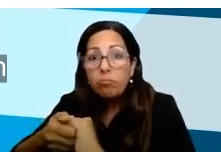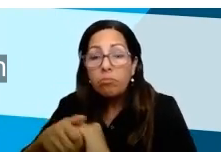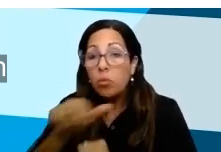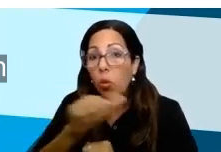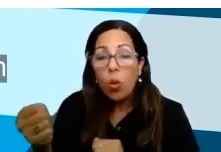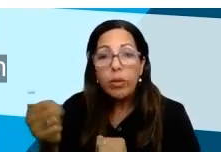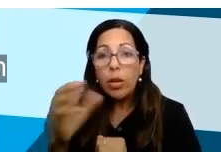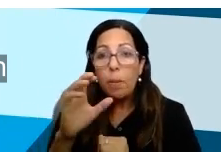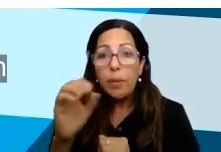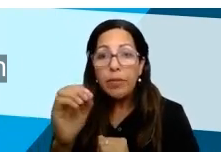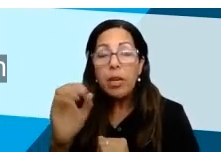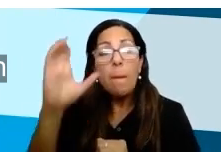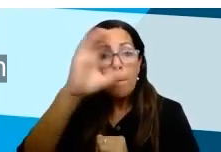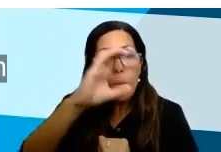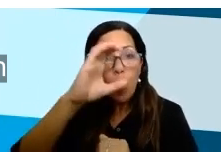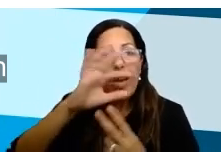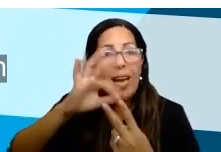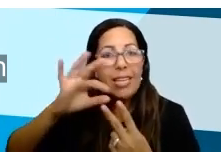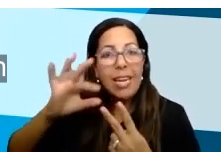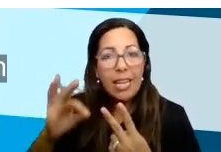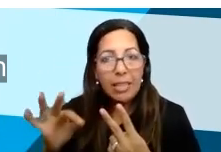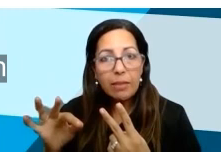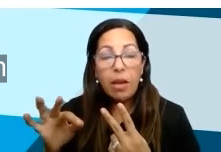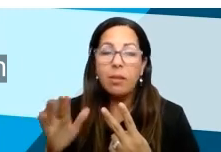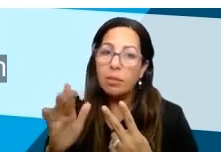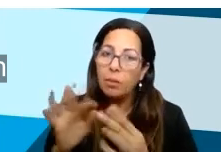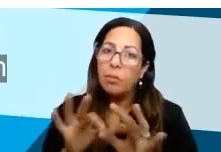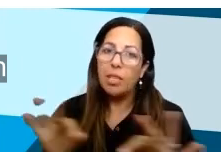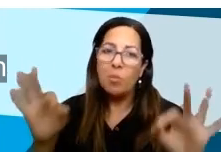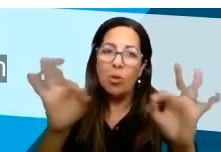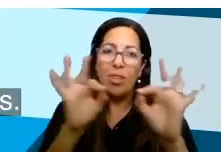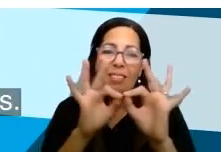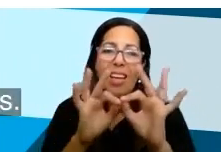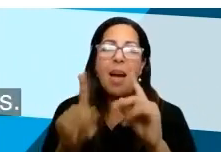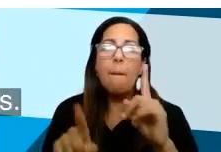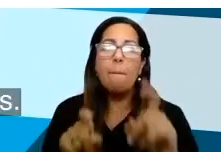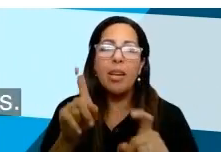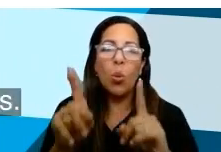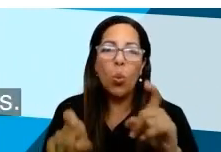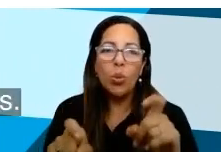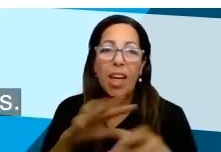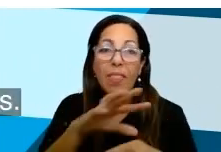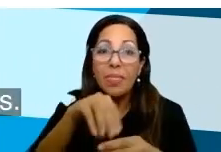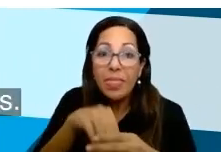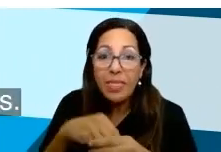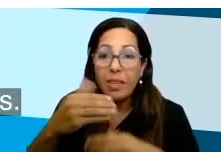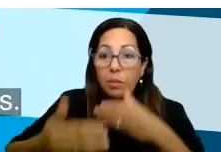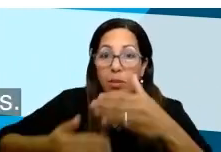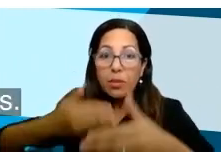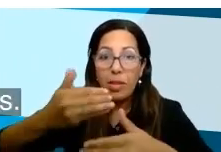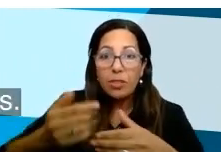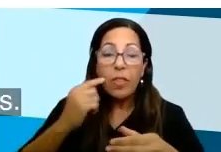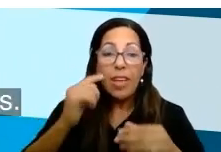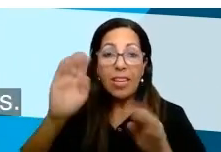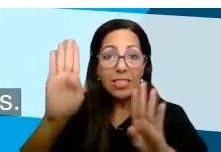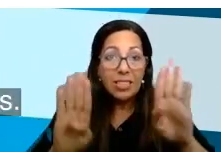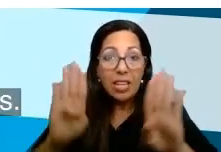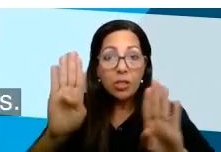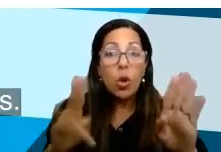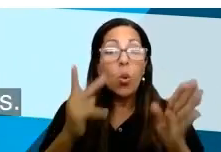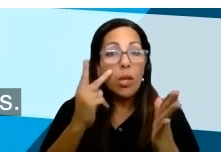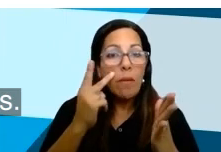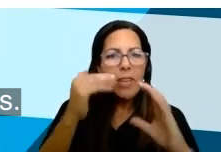busquen alternativas y, obviamente, bien importante, hagan preguntas dentro del proceso de licitación. Van a haber unos correos